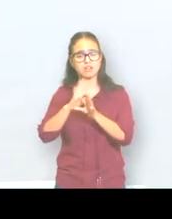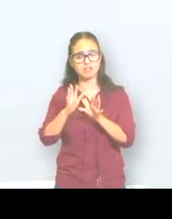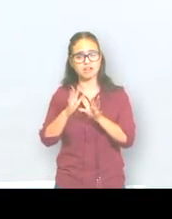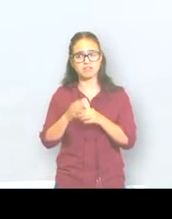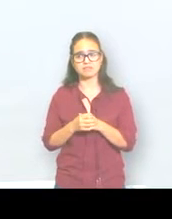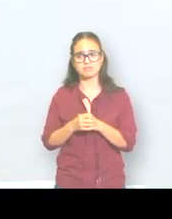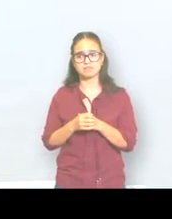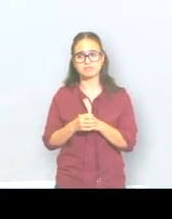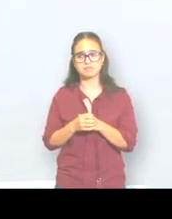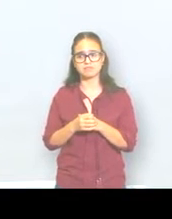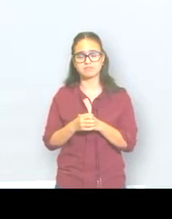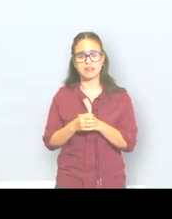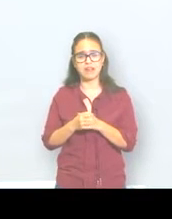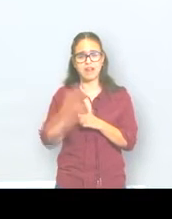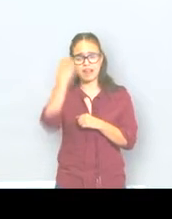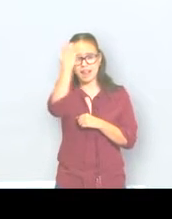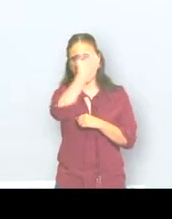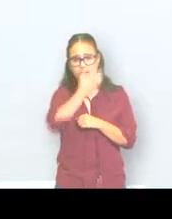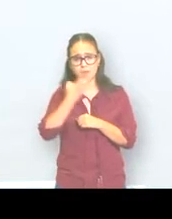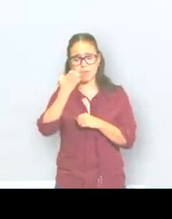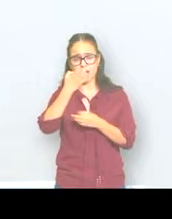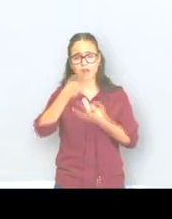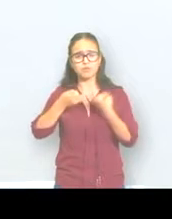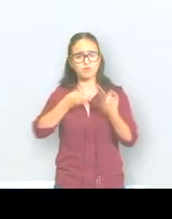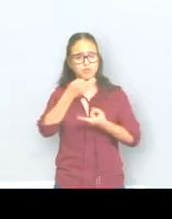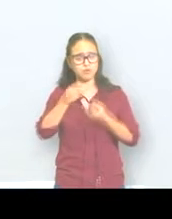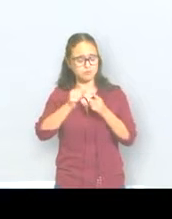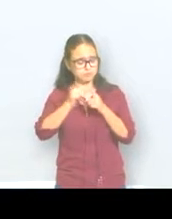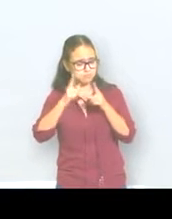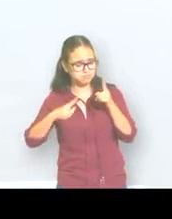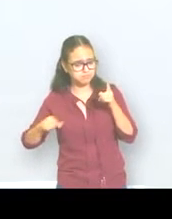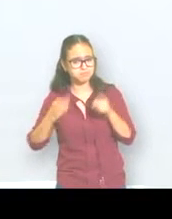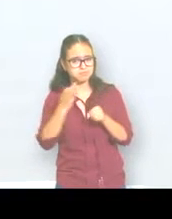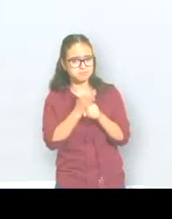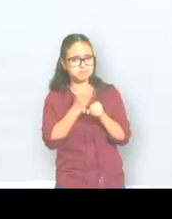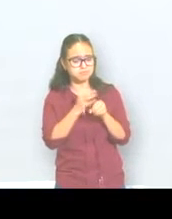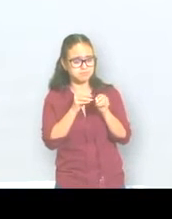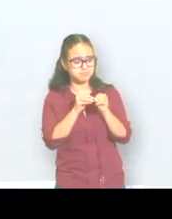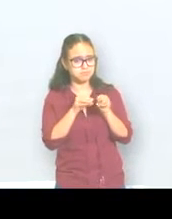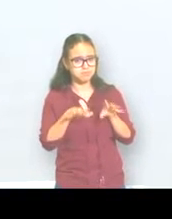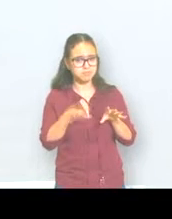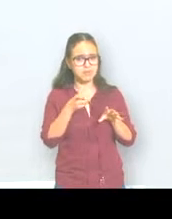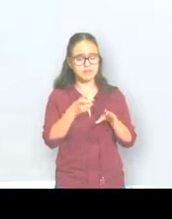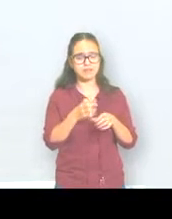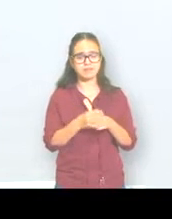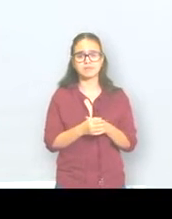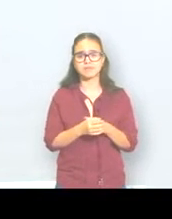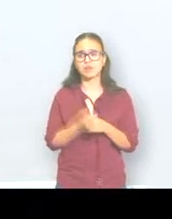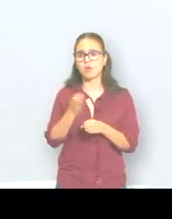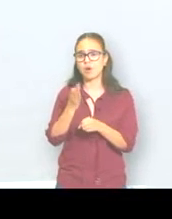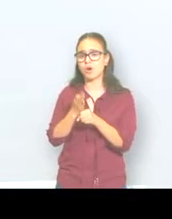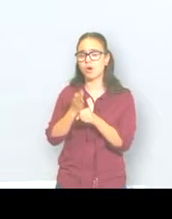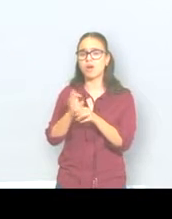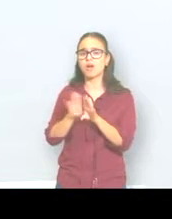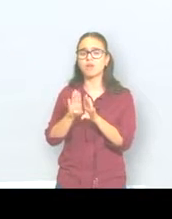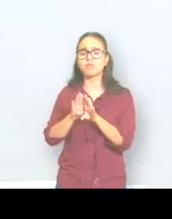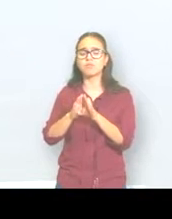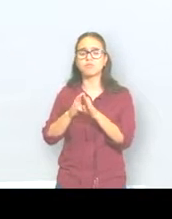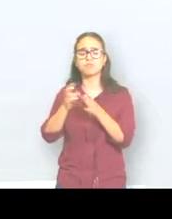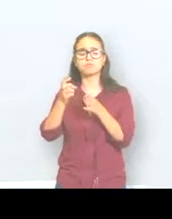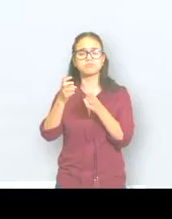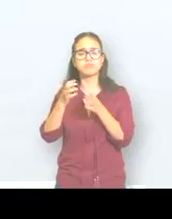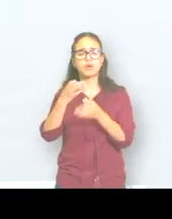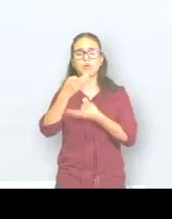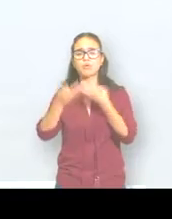el documento para robustecerlo con el resto del país, pues el propósito principal es contar con un instrumento estandarizado, transparente y